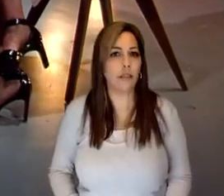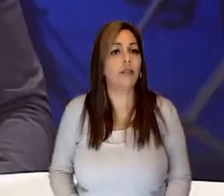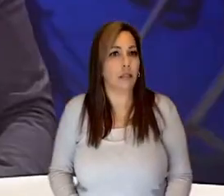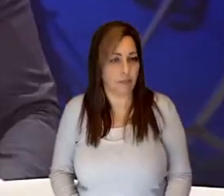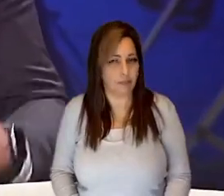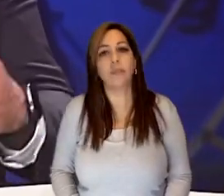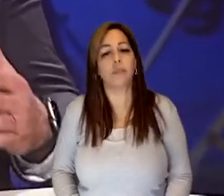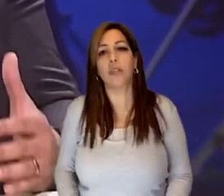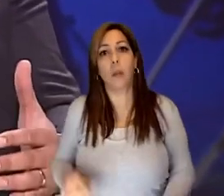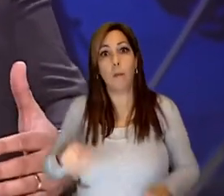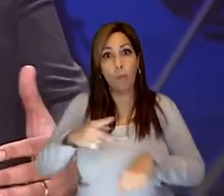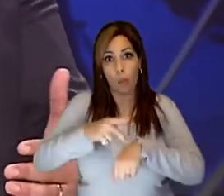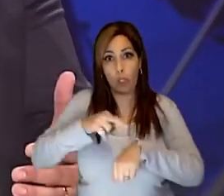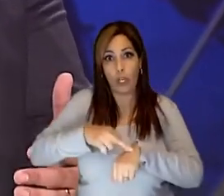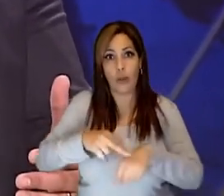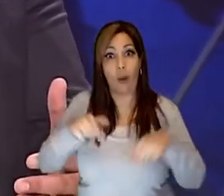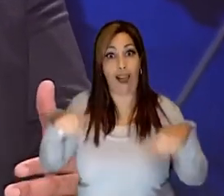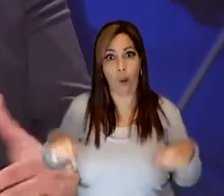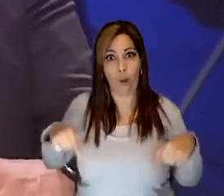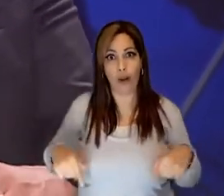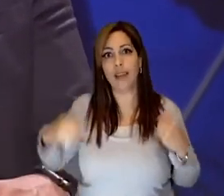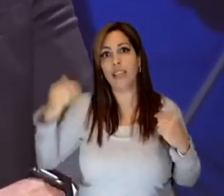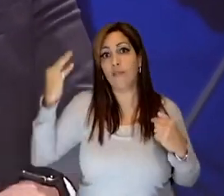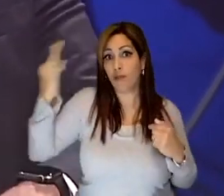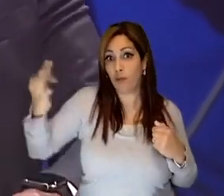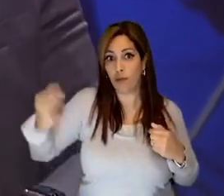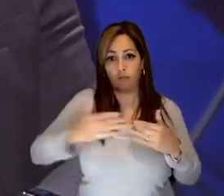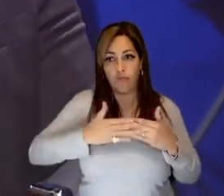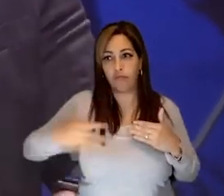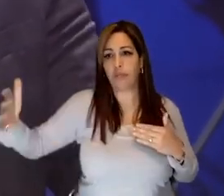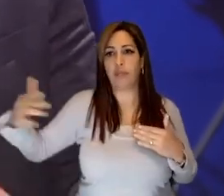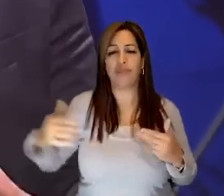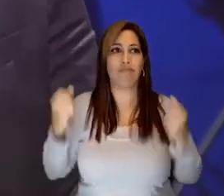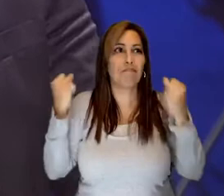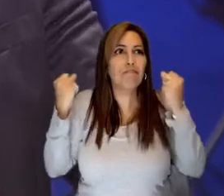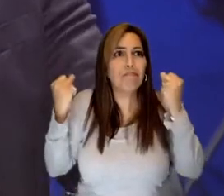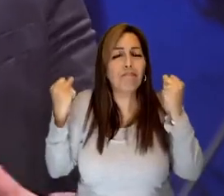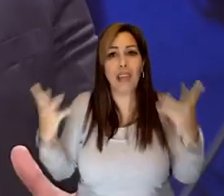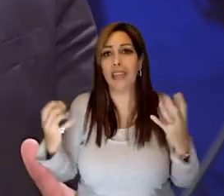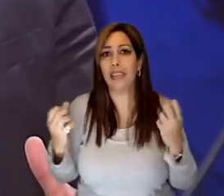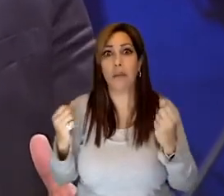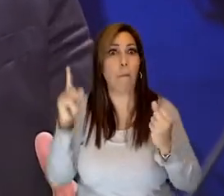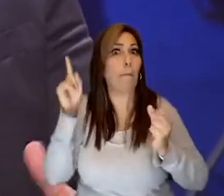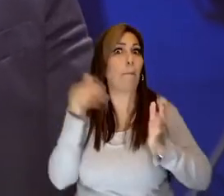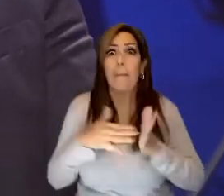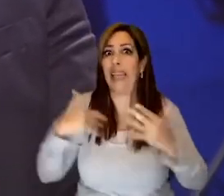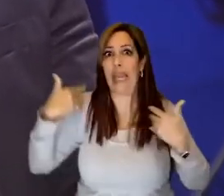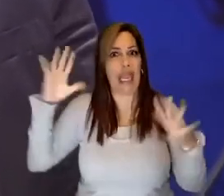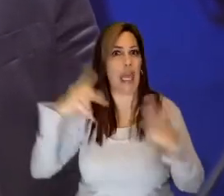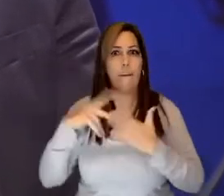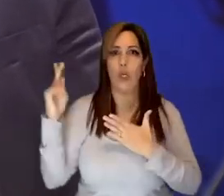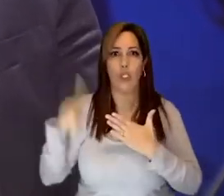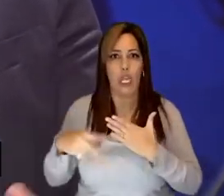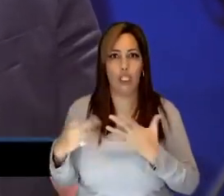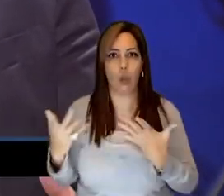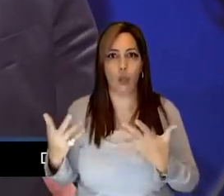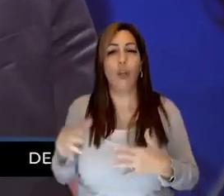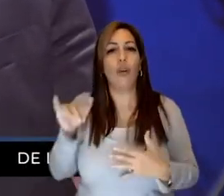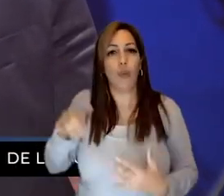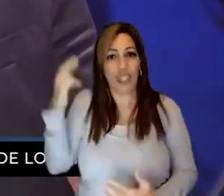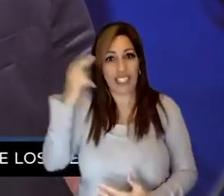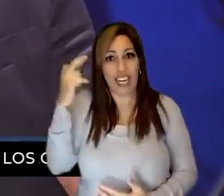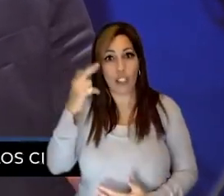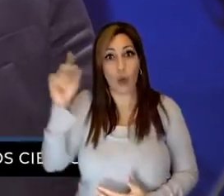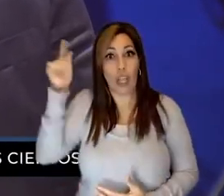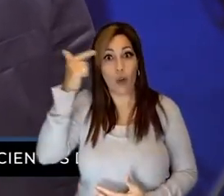Rico, en el presente y en los próximos años vamos a estar trabajando cientos y miles de proyectos. Uh-huh. Por esa razón,